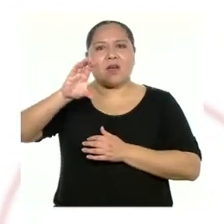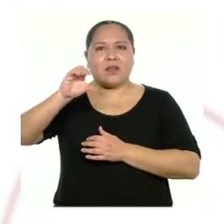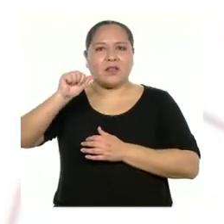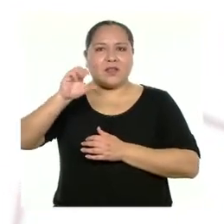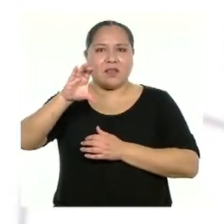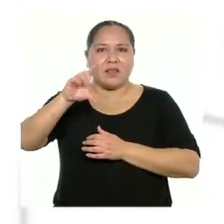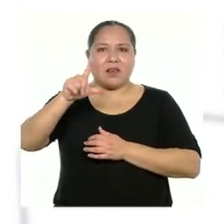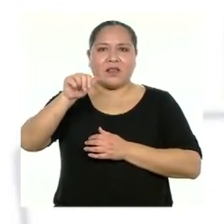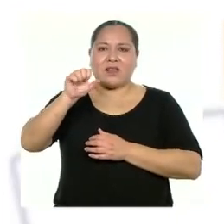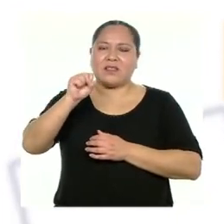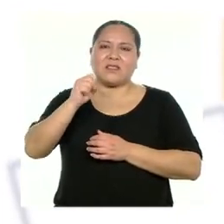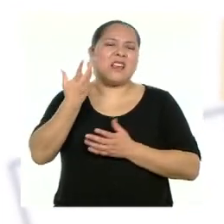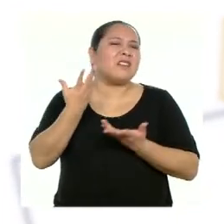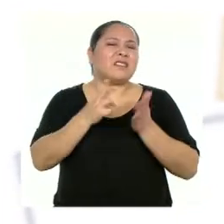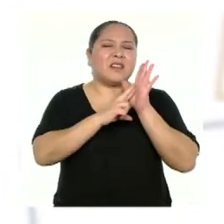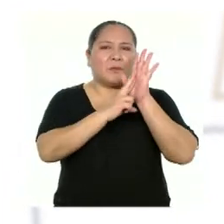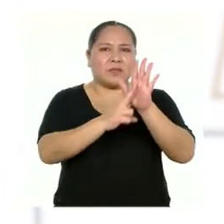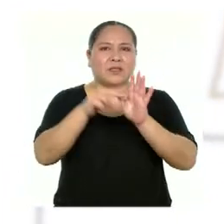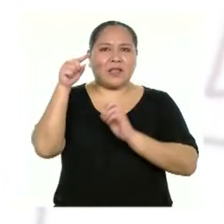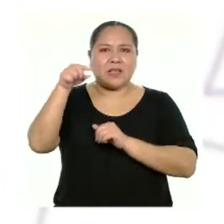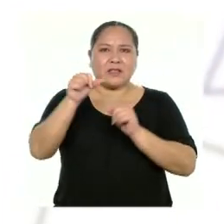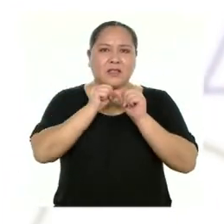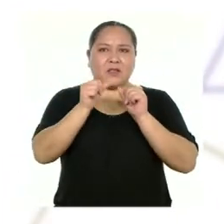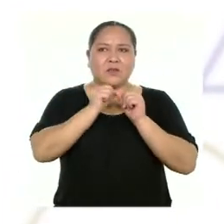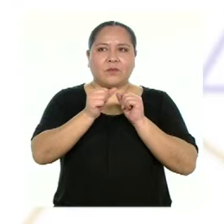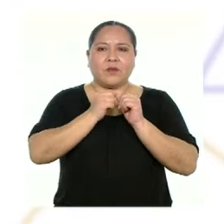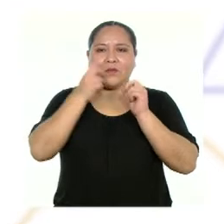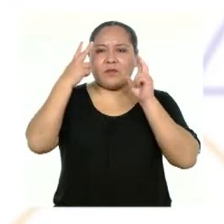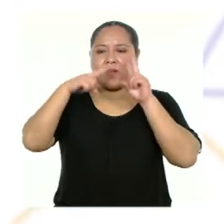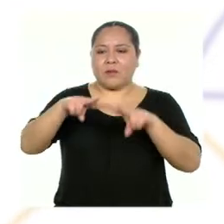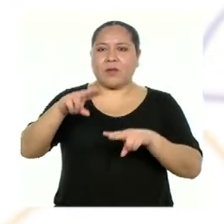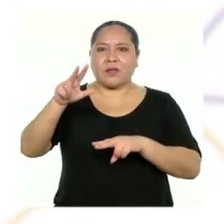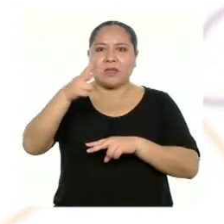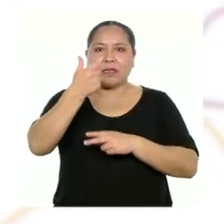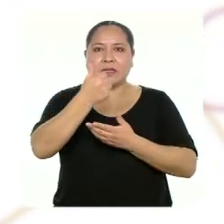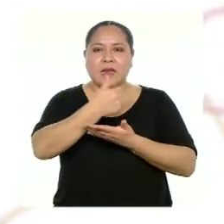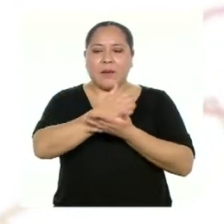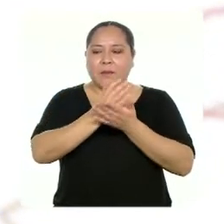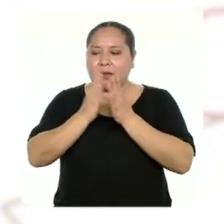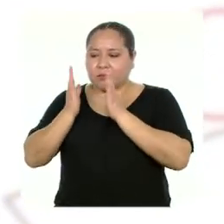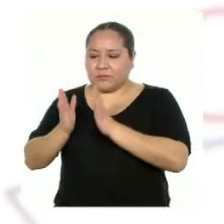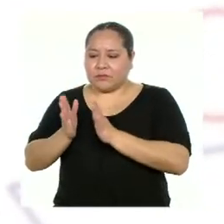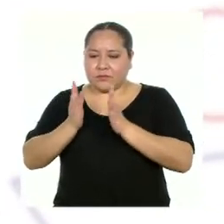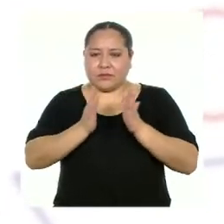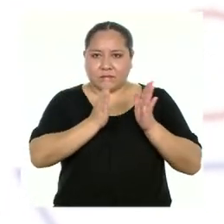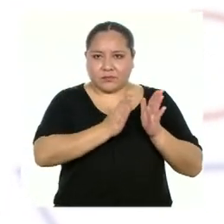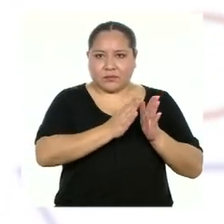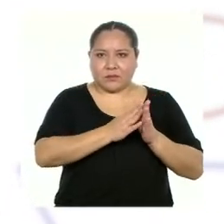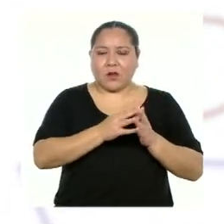qué representa ese número? Observemos el tercer intervalo o clase. ¿Qué edades